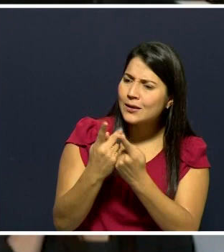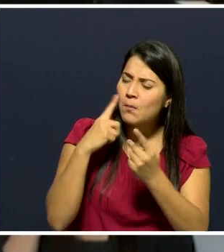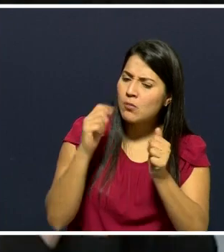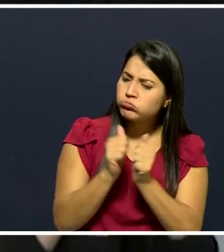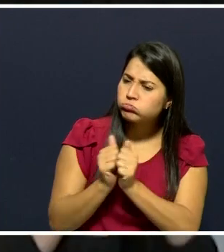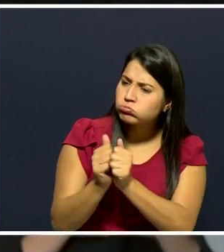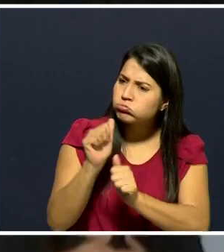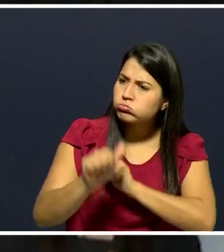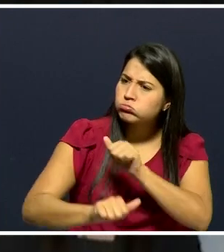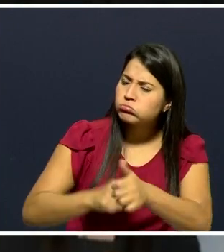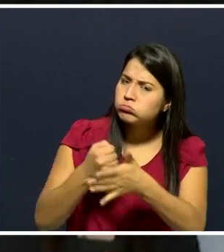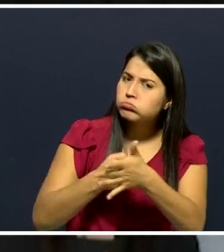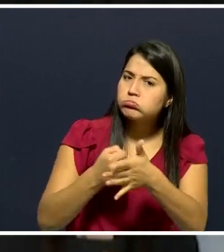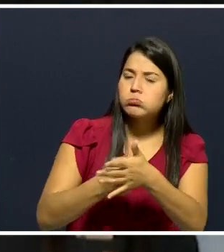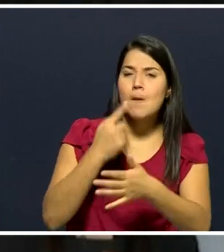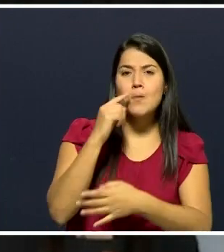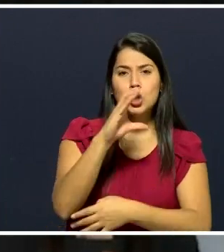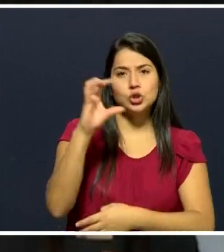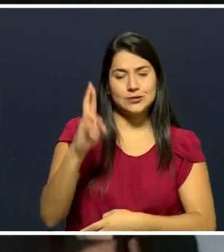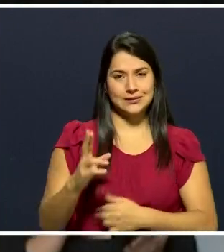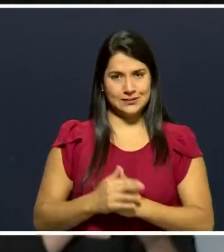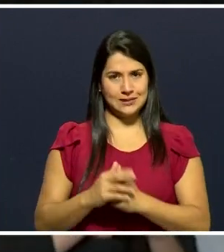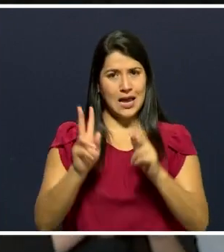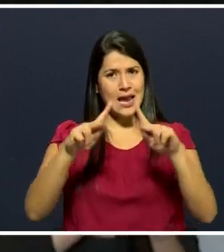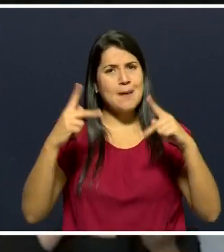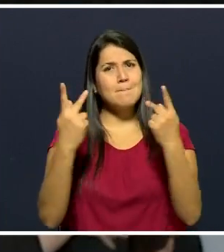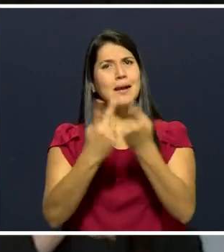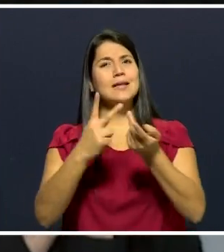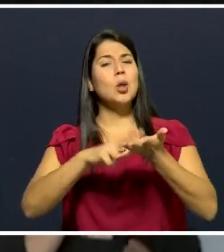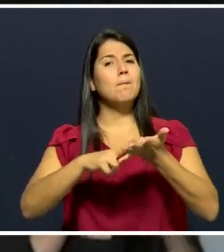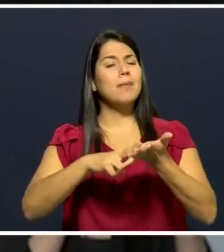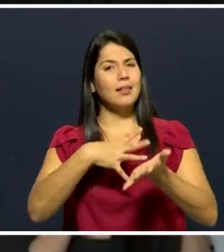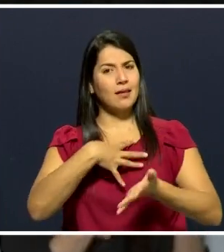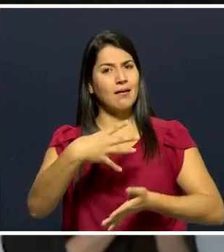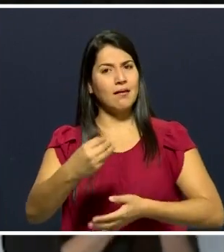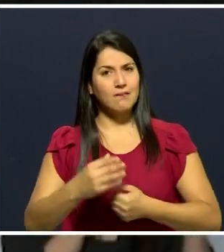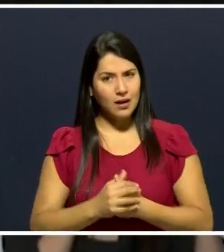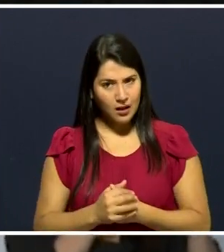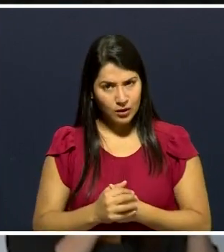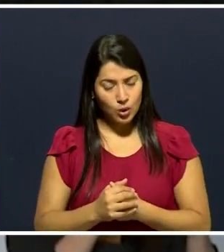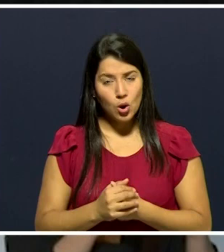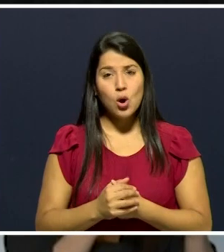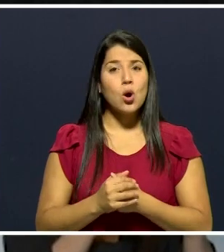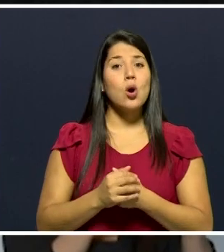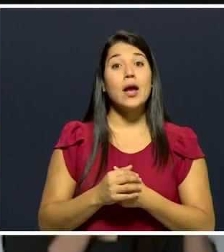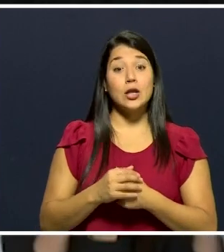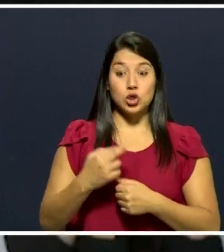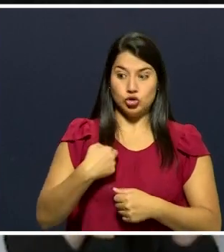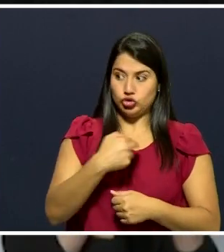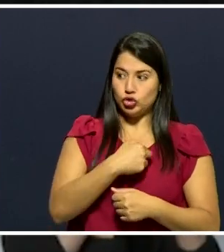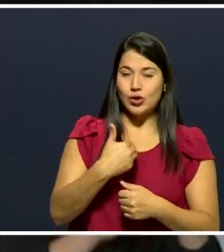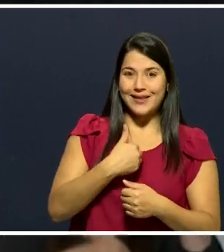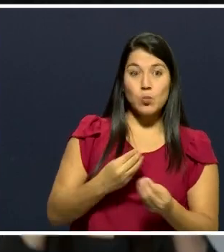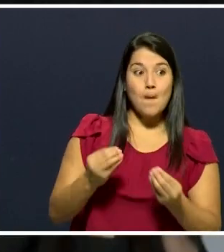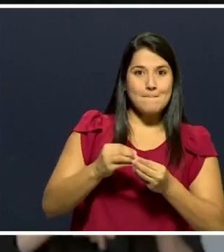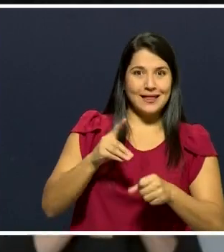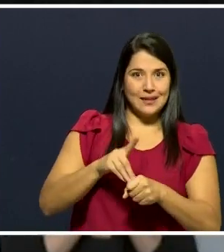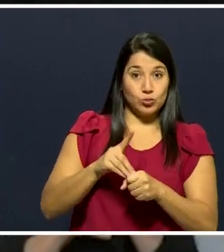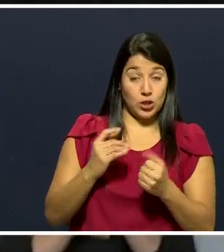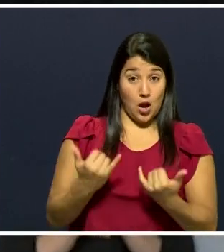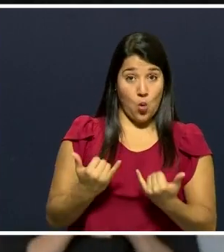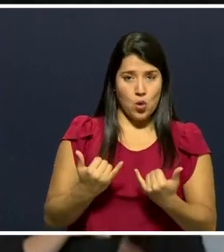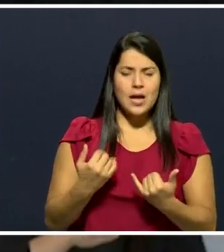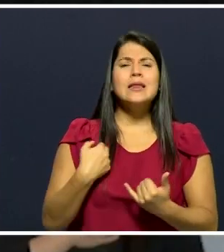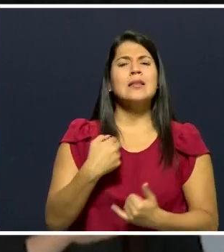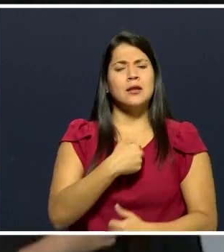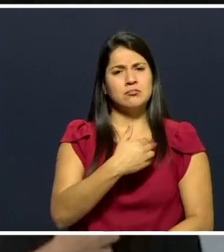Rica. En Liberación Nacional, la fracción más numerosa de este Parlamento está dispuesta a